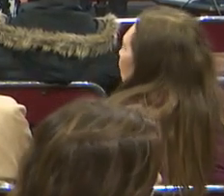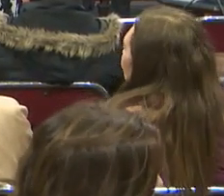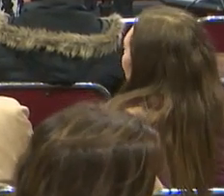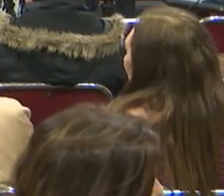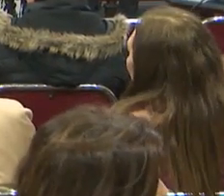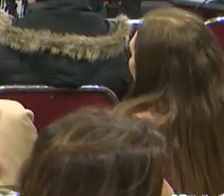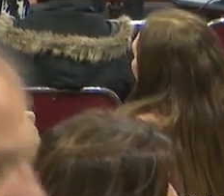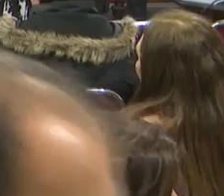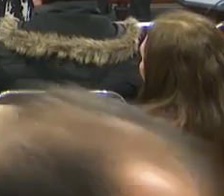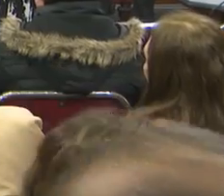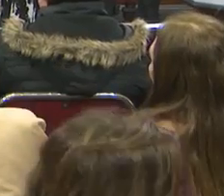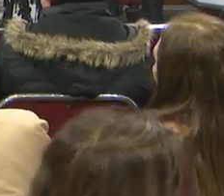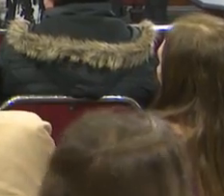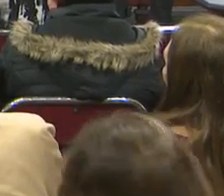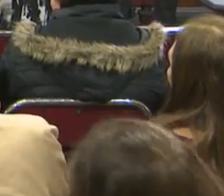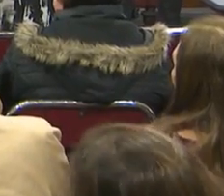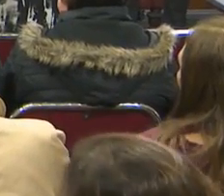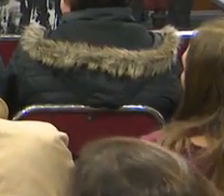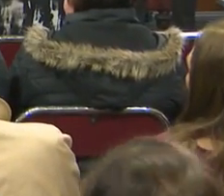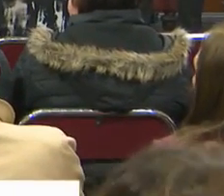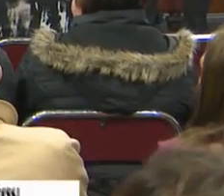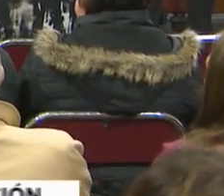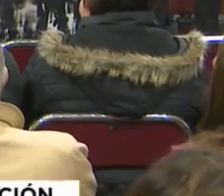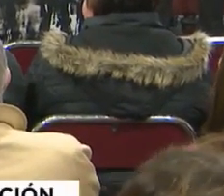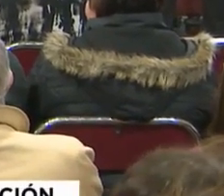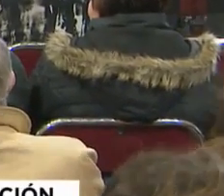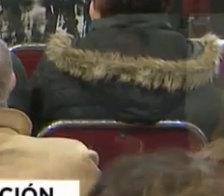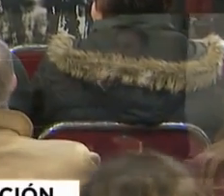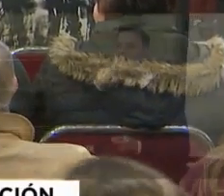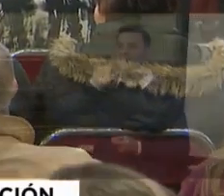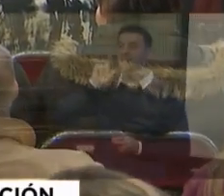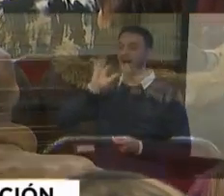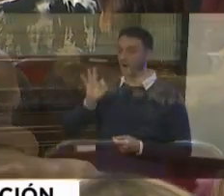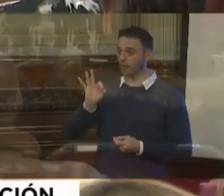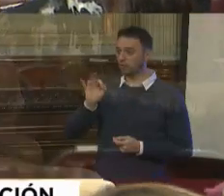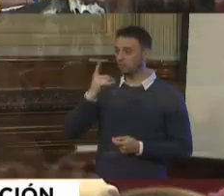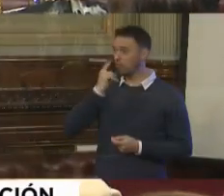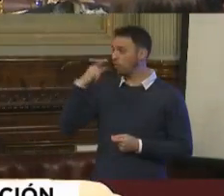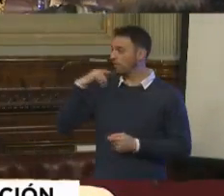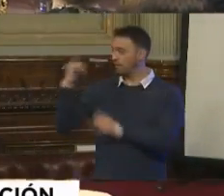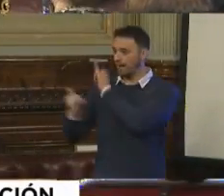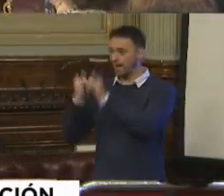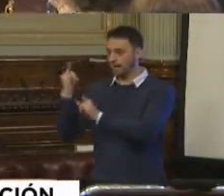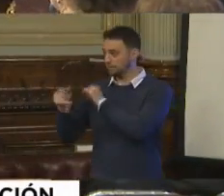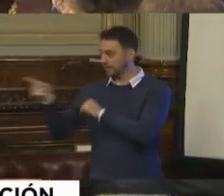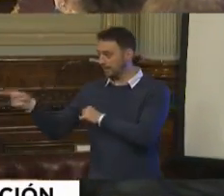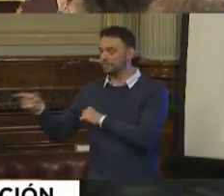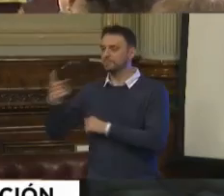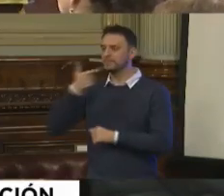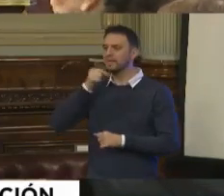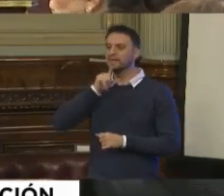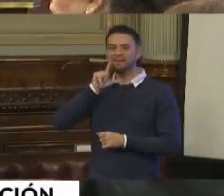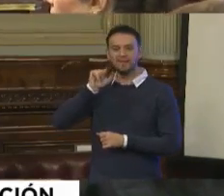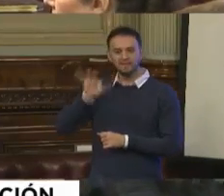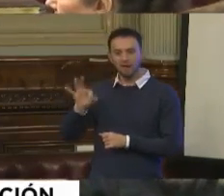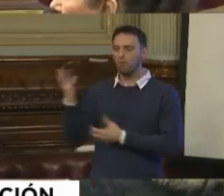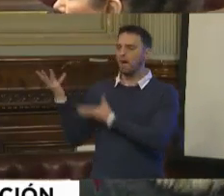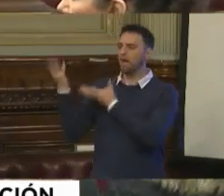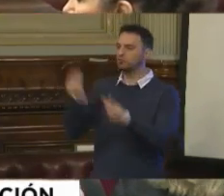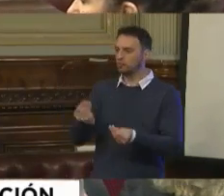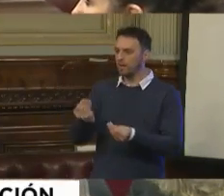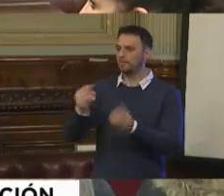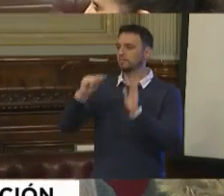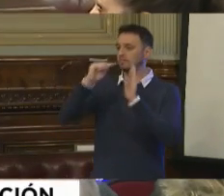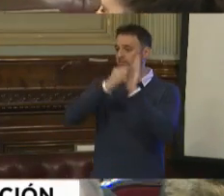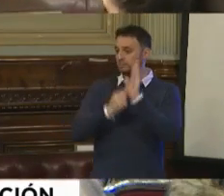publicaciones la primera bienvenida es para santiago nuestro opositor santiago nos va a ayudar